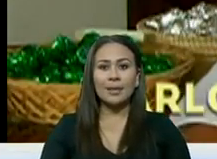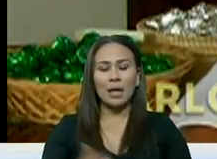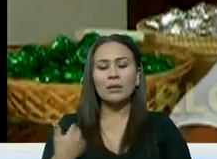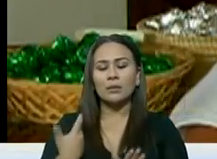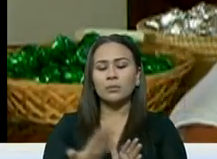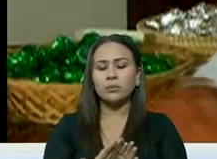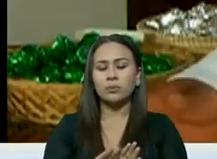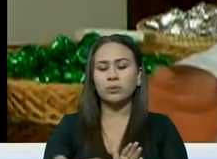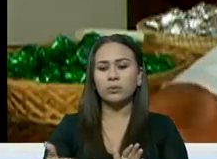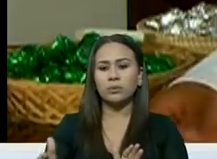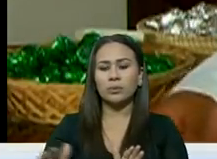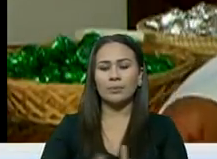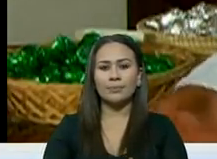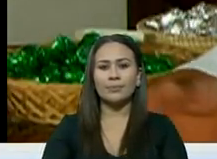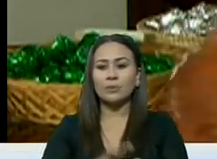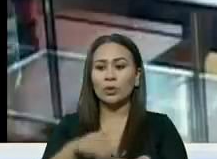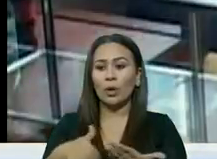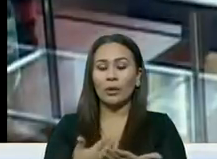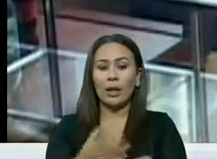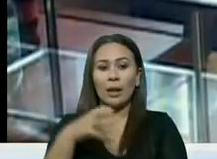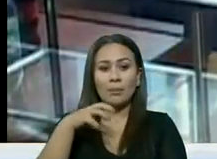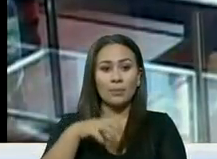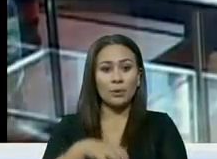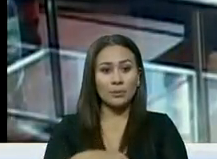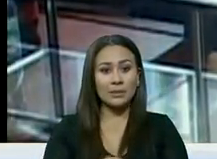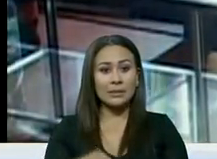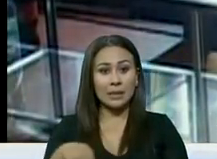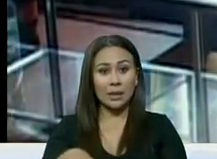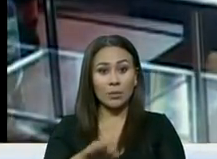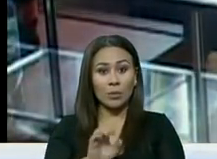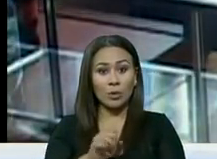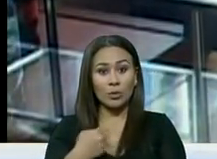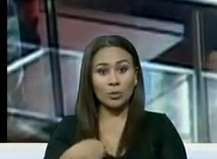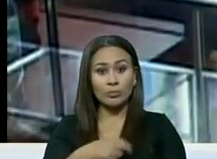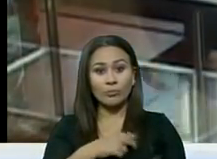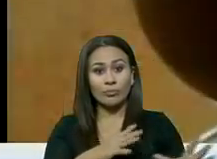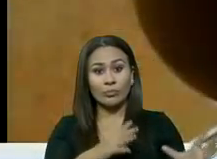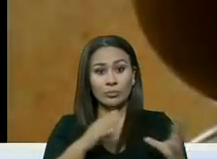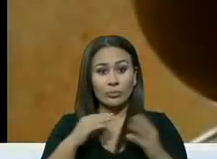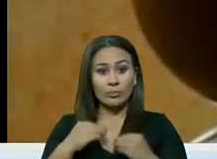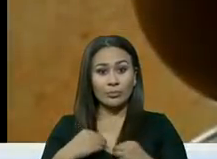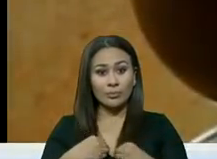trascendencia a nivel provincial. Bueno, como Ecuador somos herederos de una